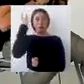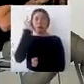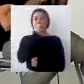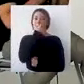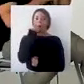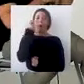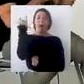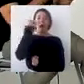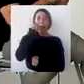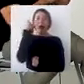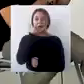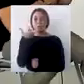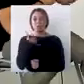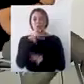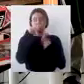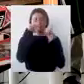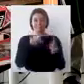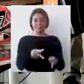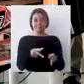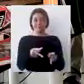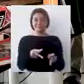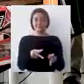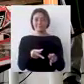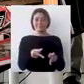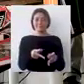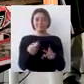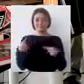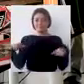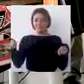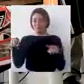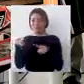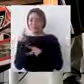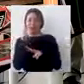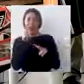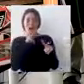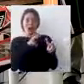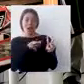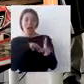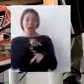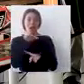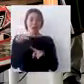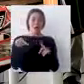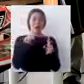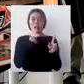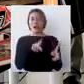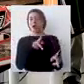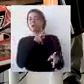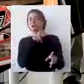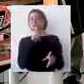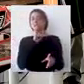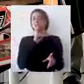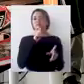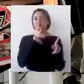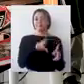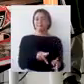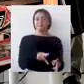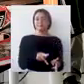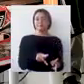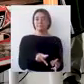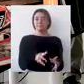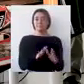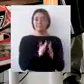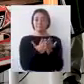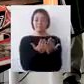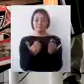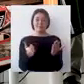azules, que entonces se describe el personaje y todo se va diligenciando en ese formato. Y así como queda plasmado en esta